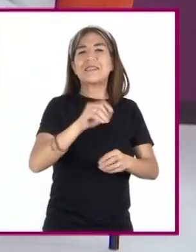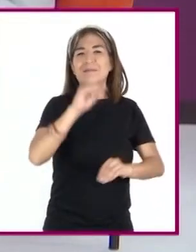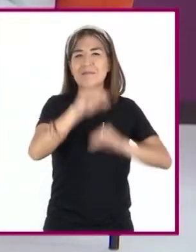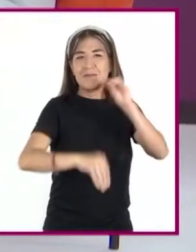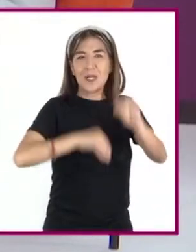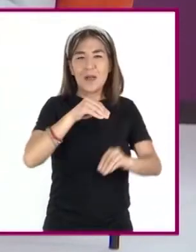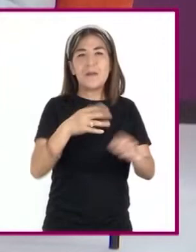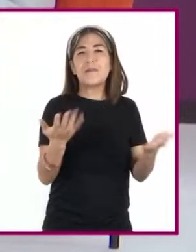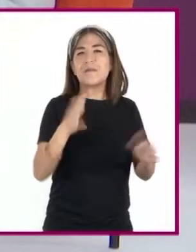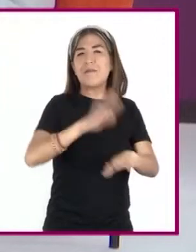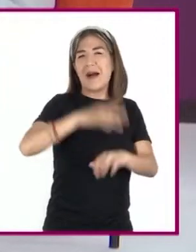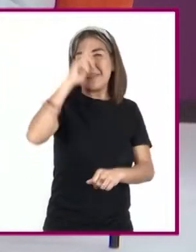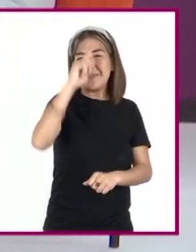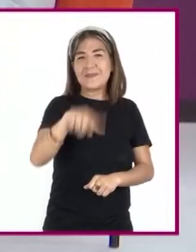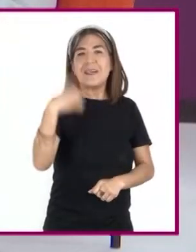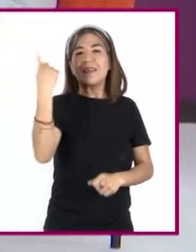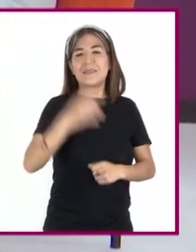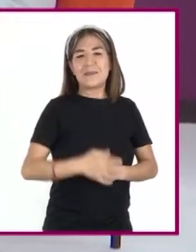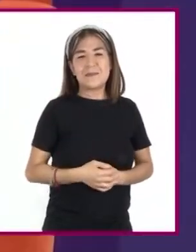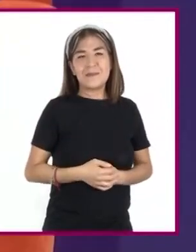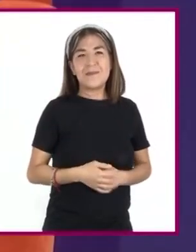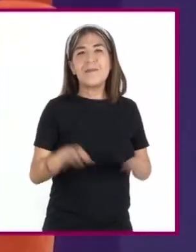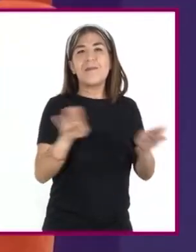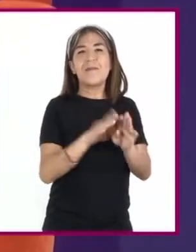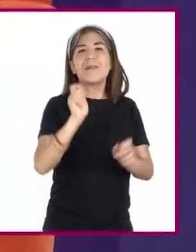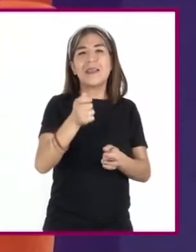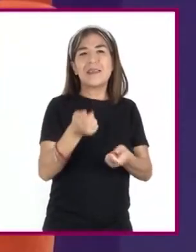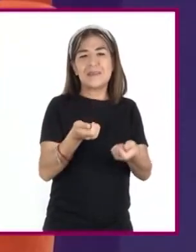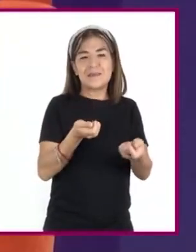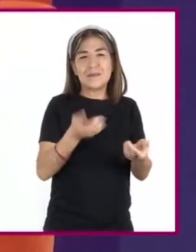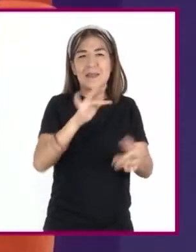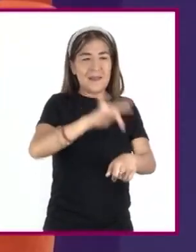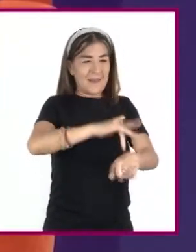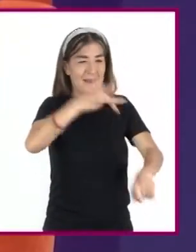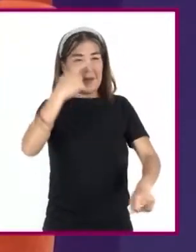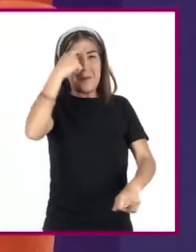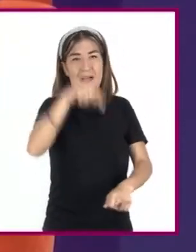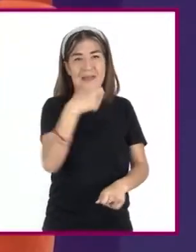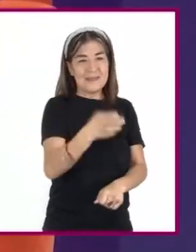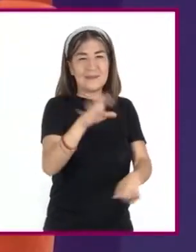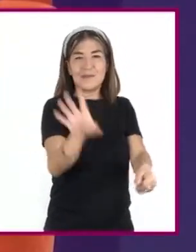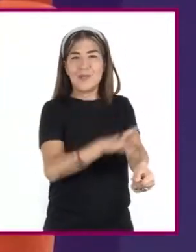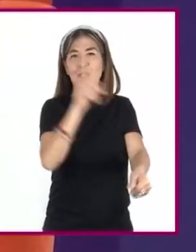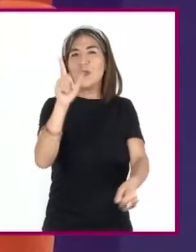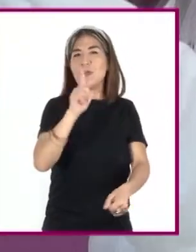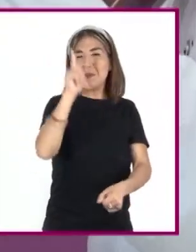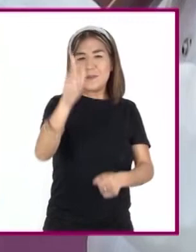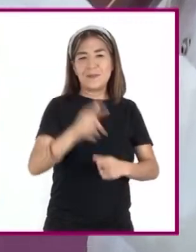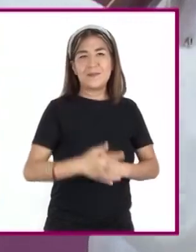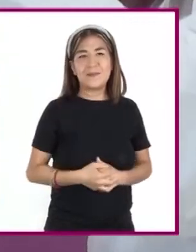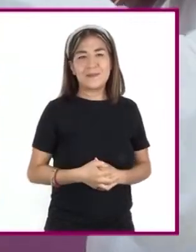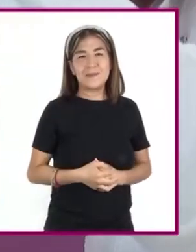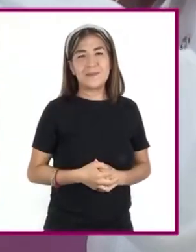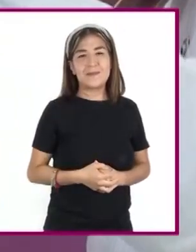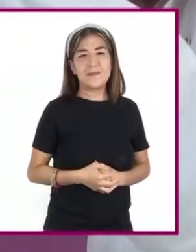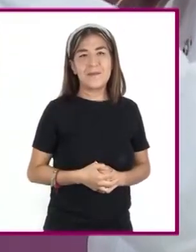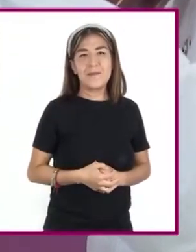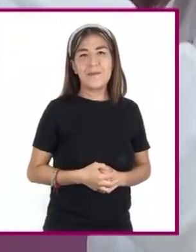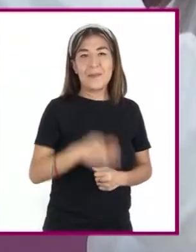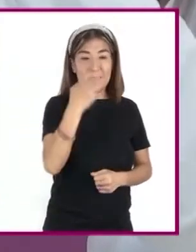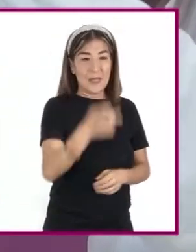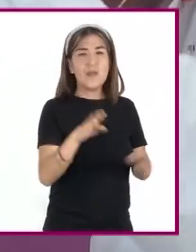más sencillos. Hay conductores con brillos para la electricidad. Lo que